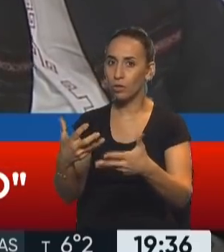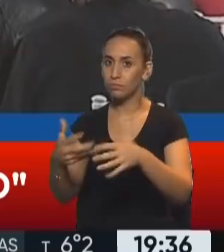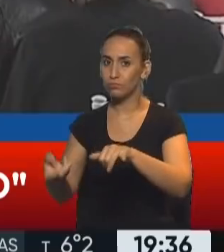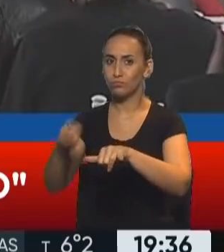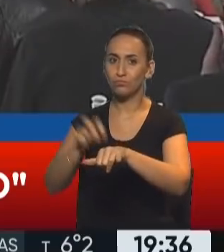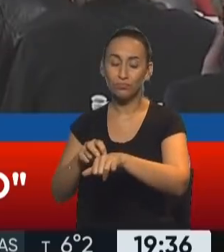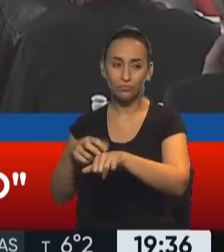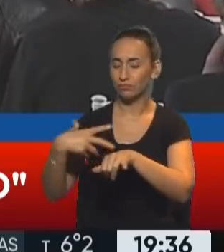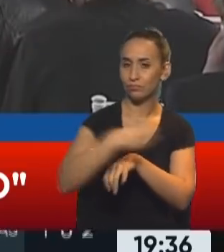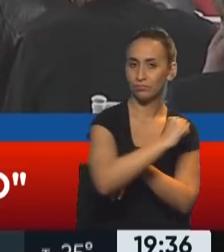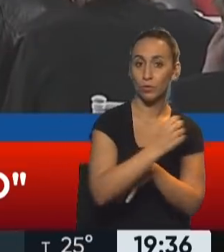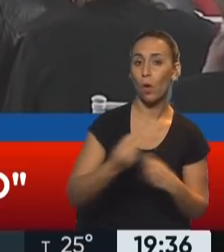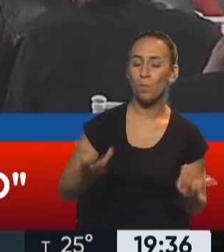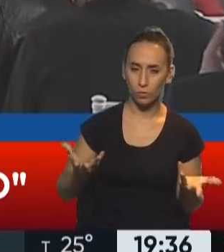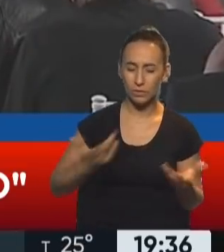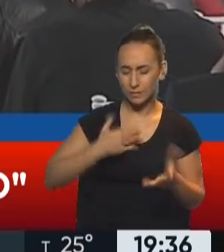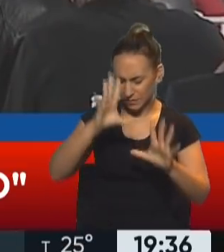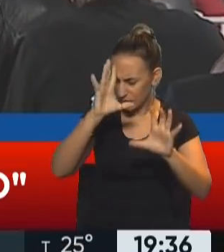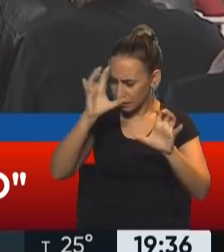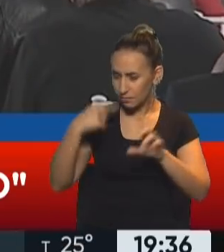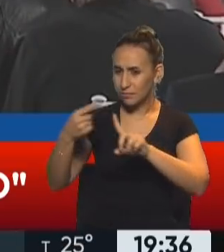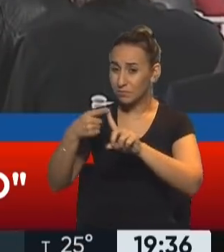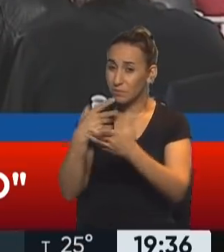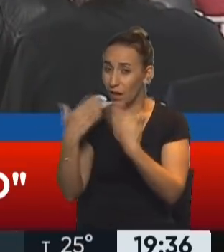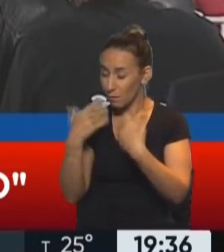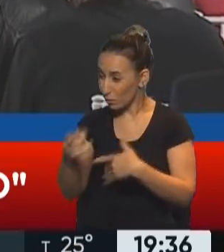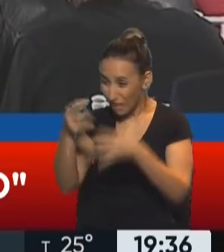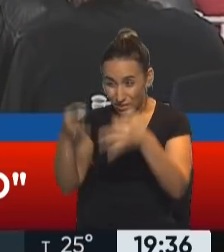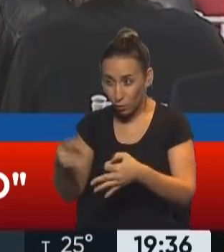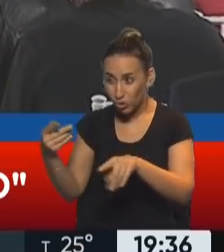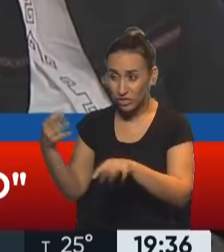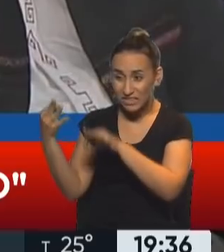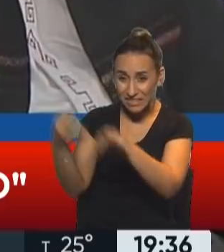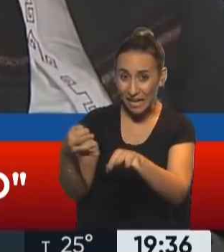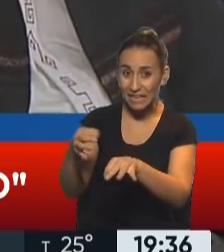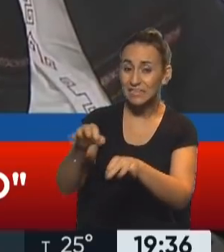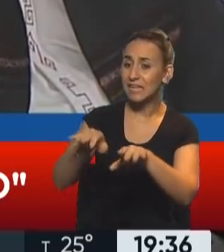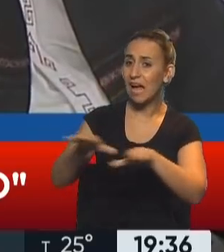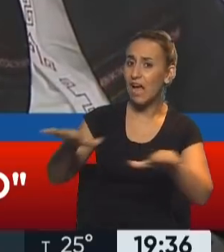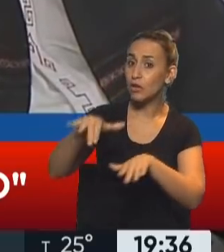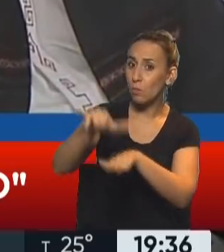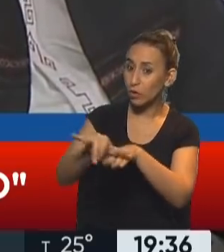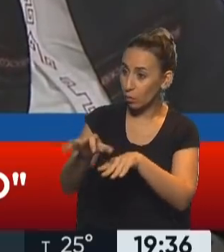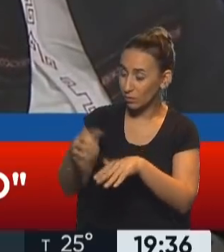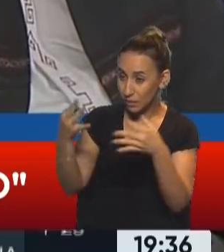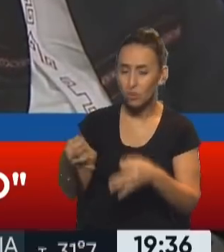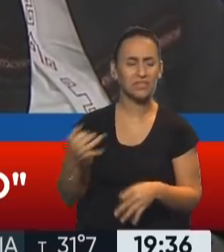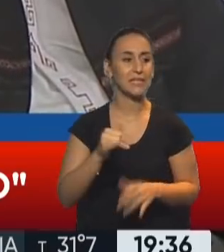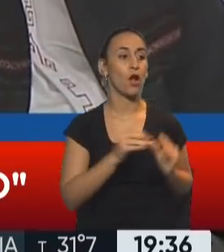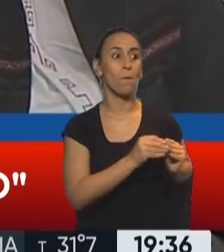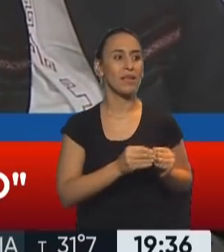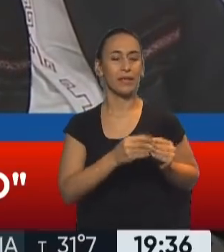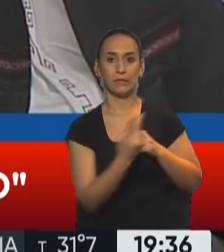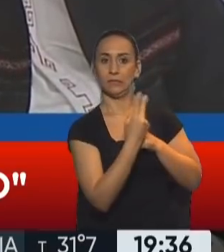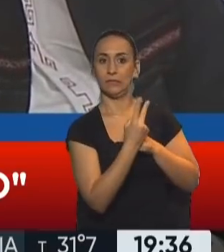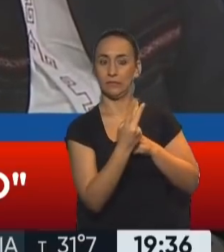Yo me acuerdo que hablé con Evo y le dije, pero Evo, ¿estamos seguros que vos llegás al aeropuerto? Y me dijo, sí, los compañeros me tienen garantizada la seguridad. Y